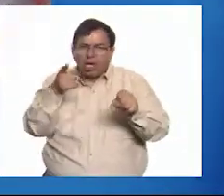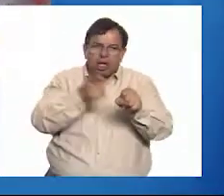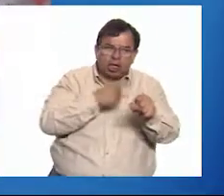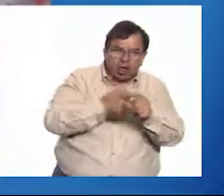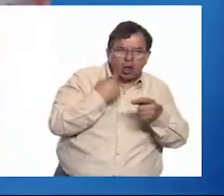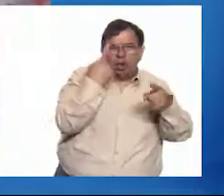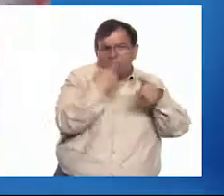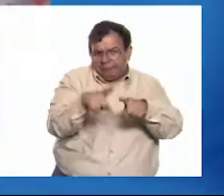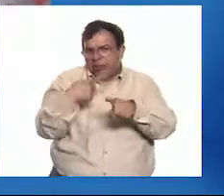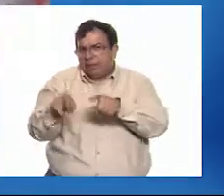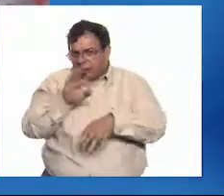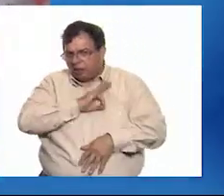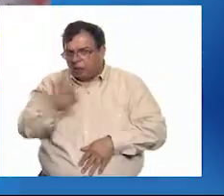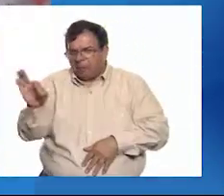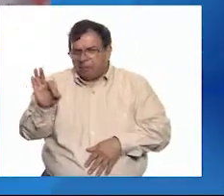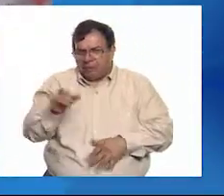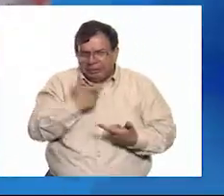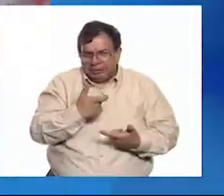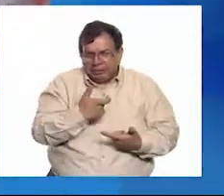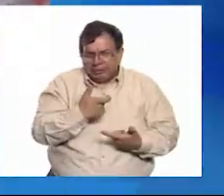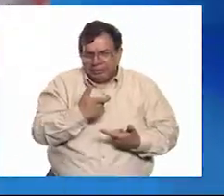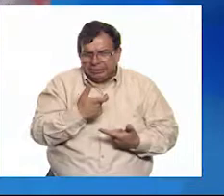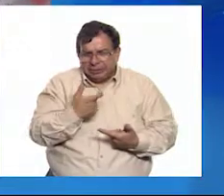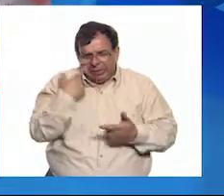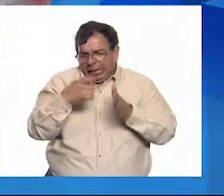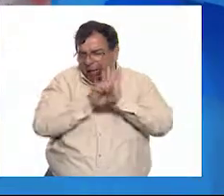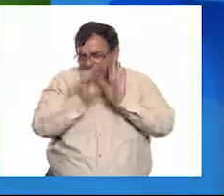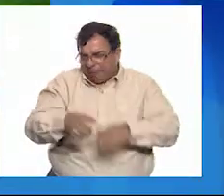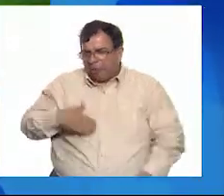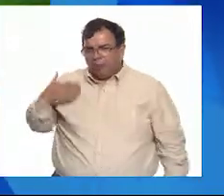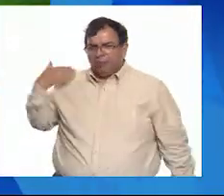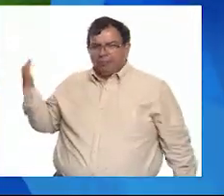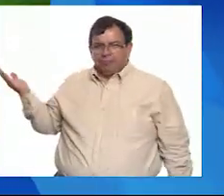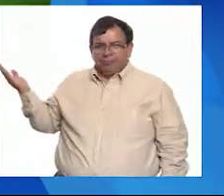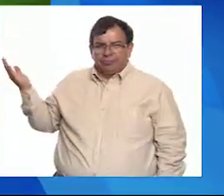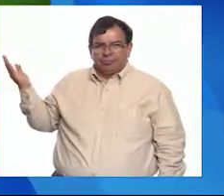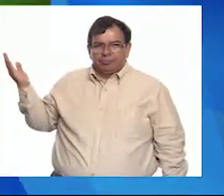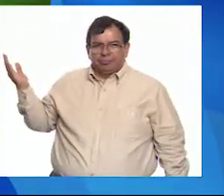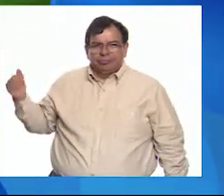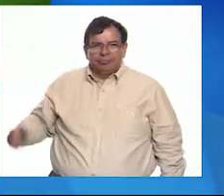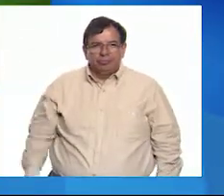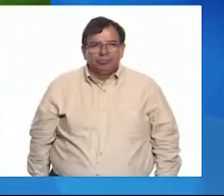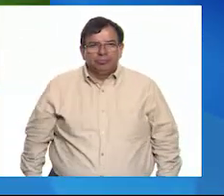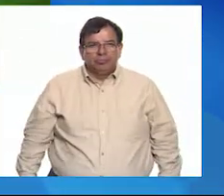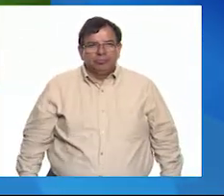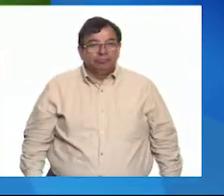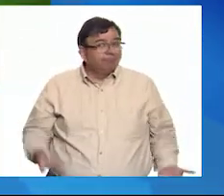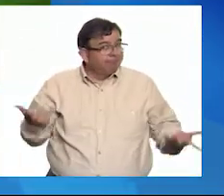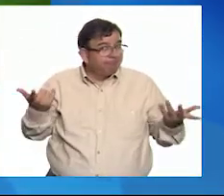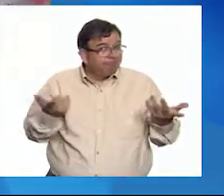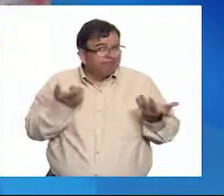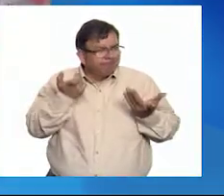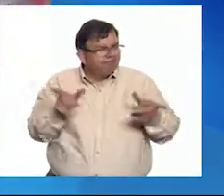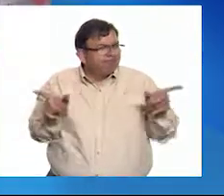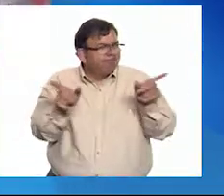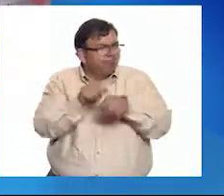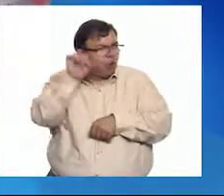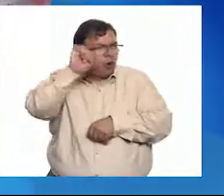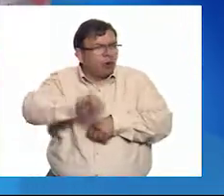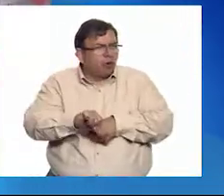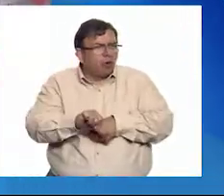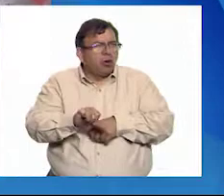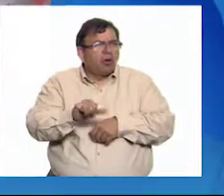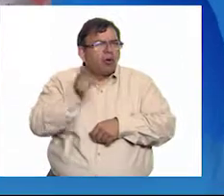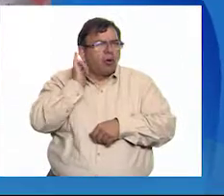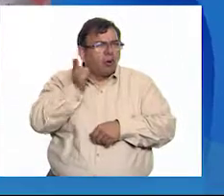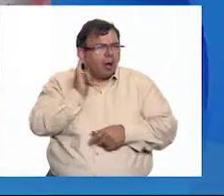colores también. Por ejemplo, eso ha sido todo por el día de hoy.